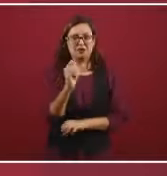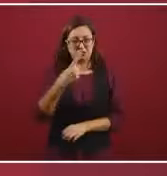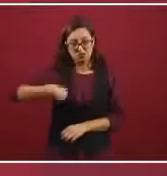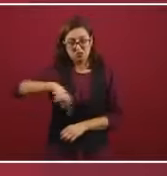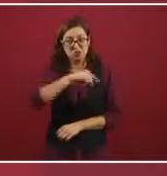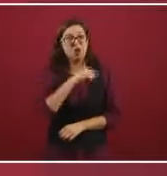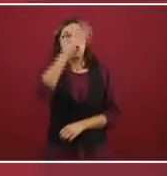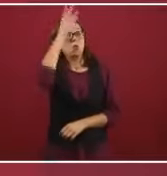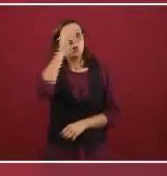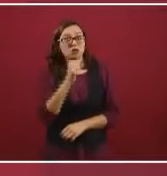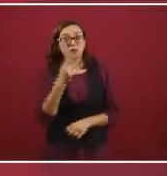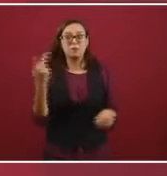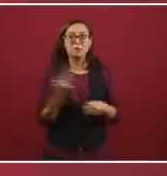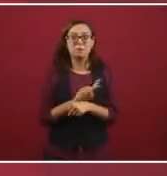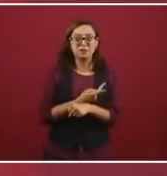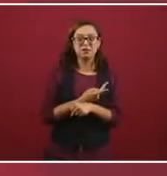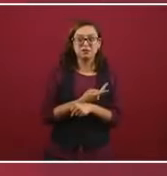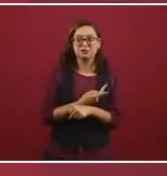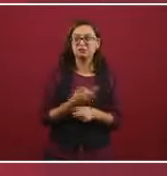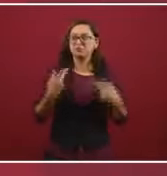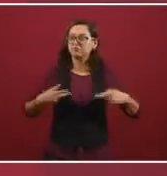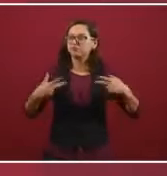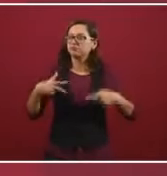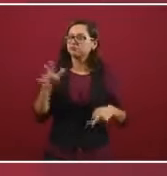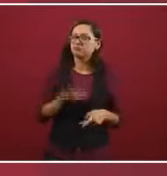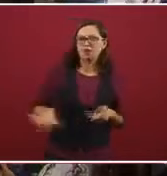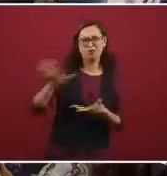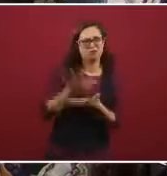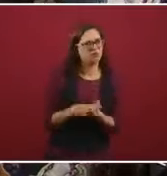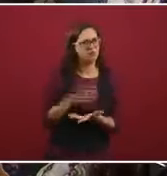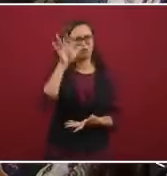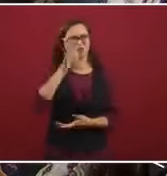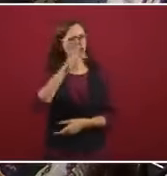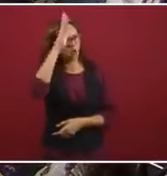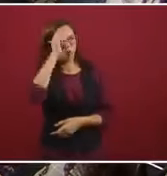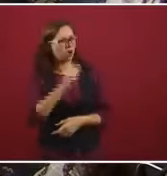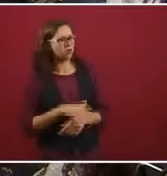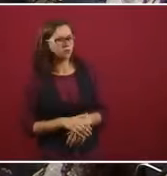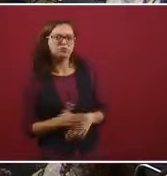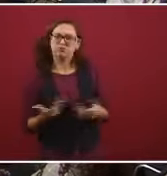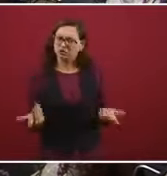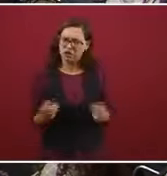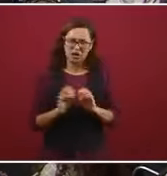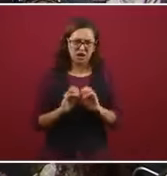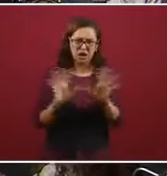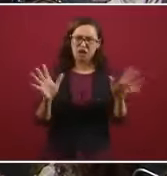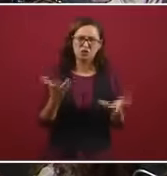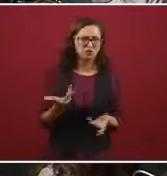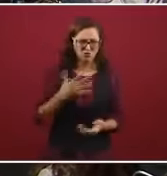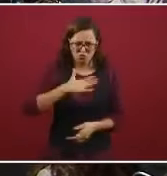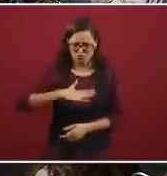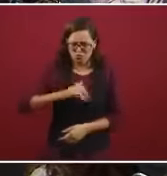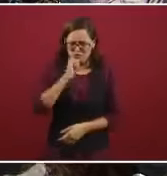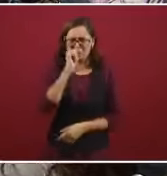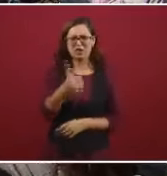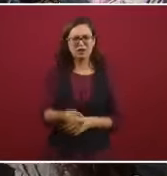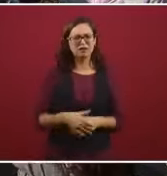yo creo que la mayor parte de la opinión pública de México no lo aceptaría, con razón, porque es injusto para nuestro país.